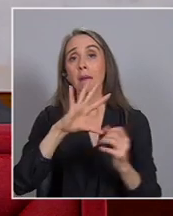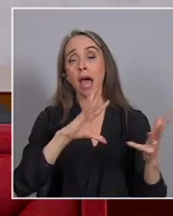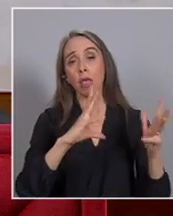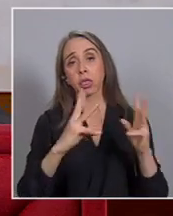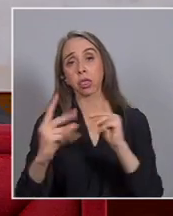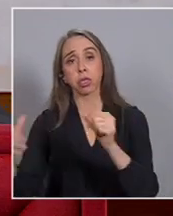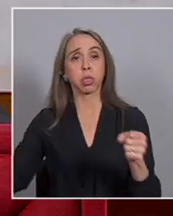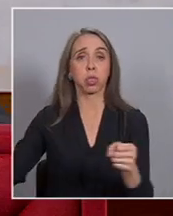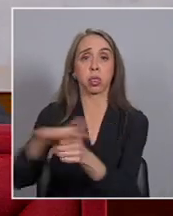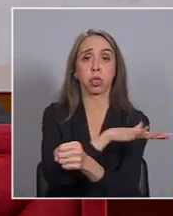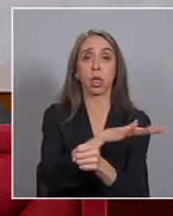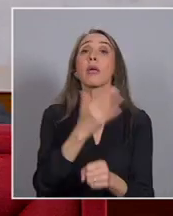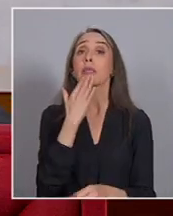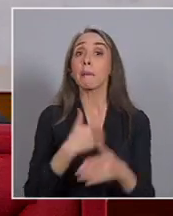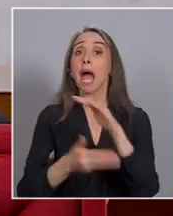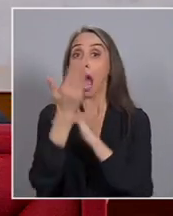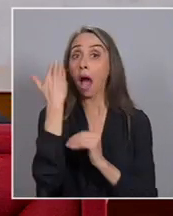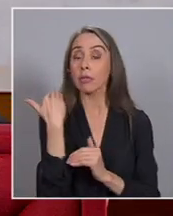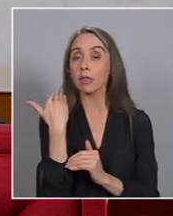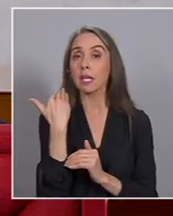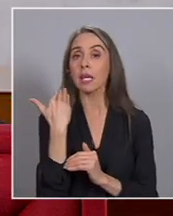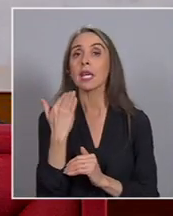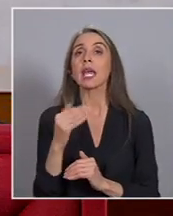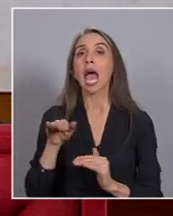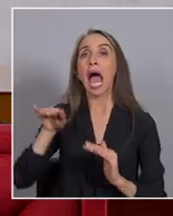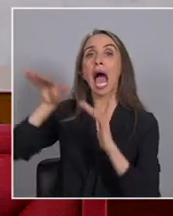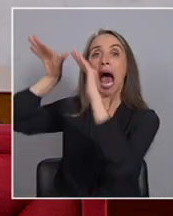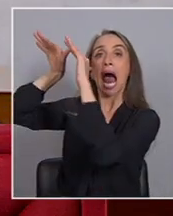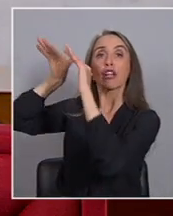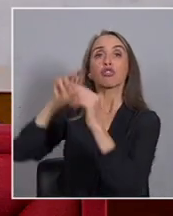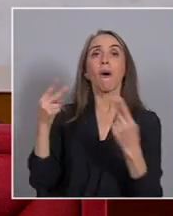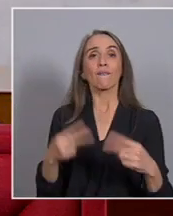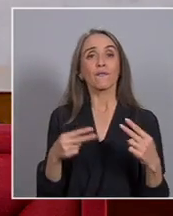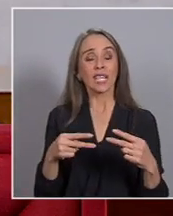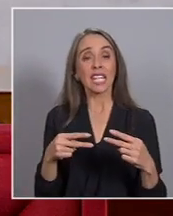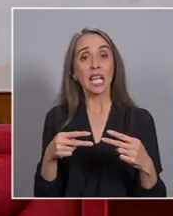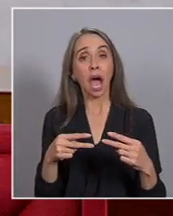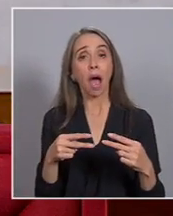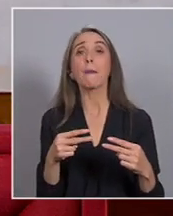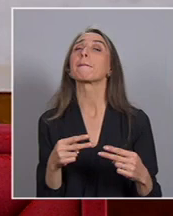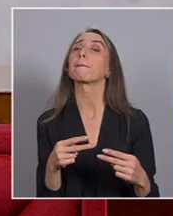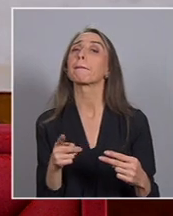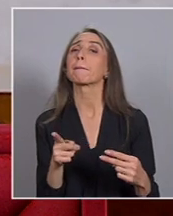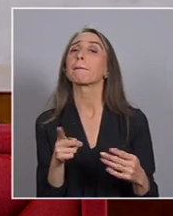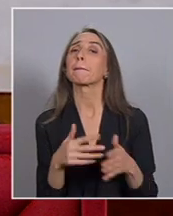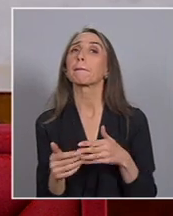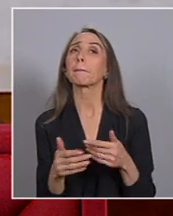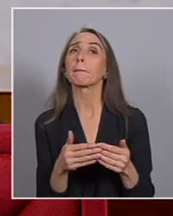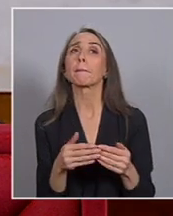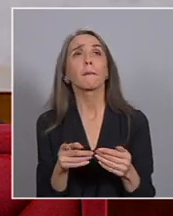devastación, como fue también el caso de Alto Viña en el sector de